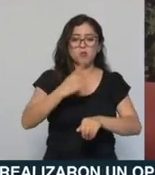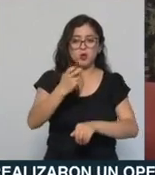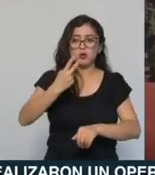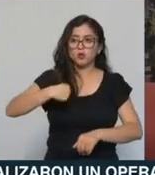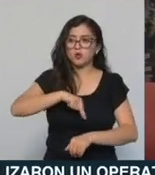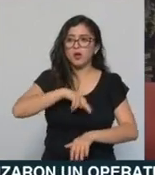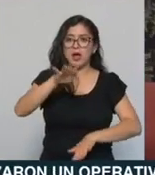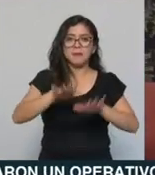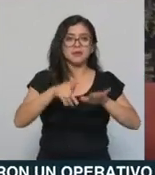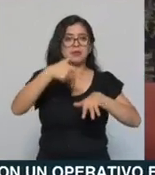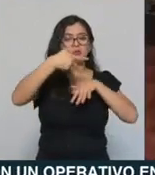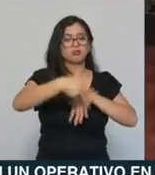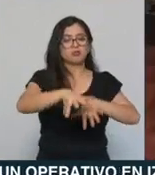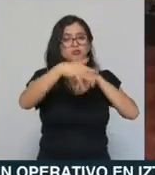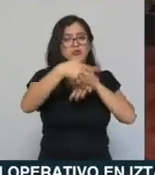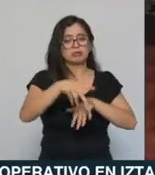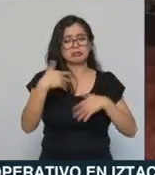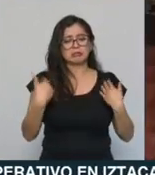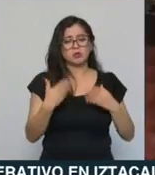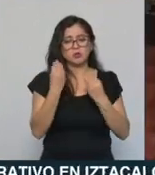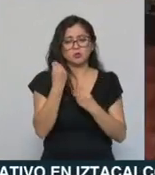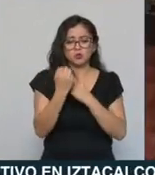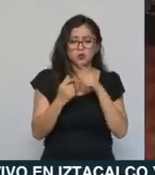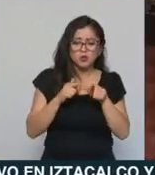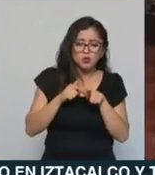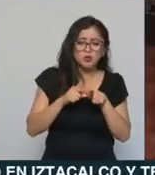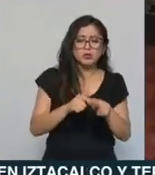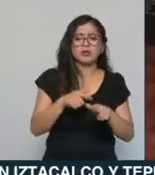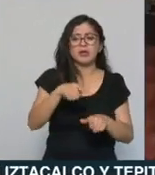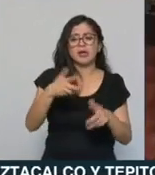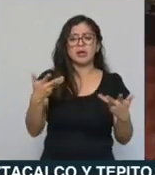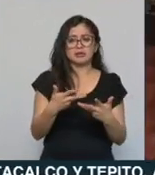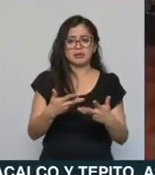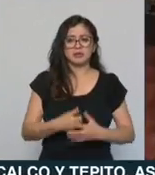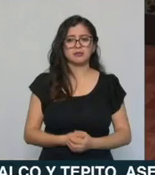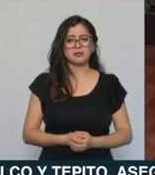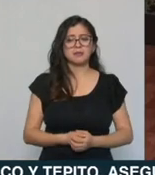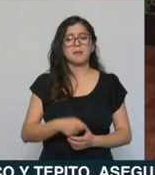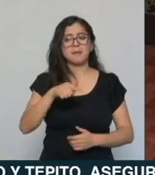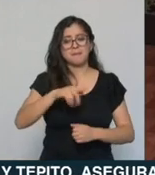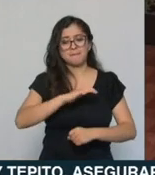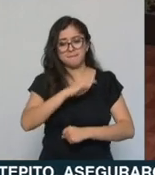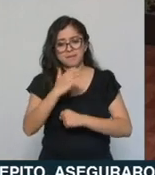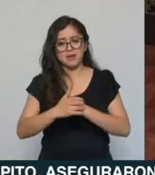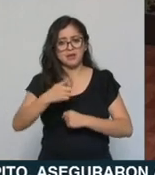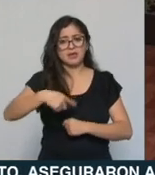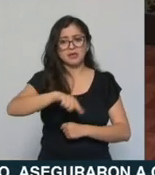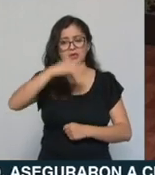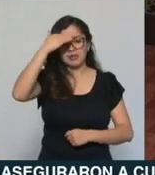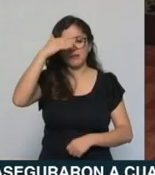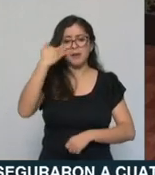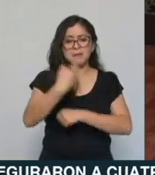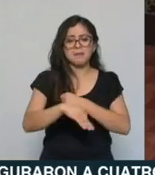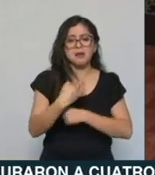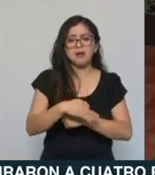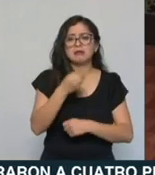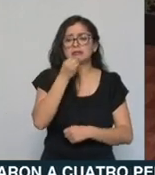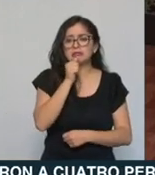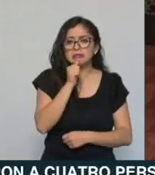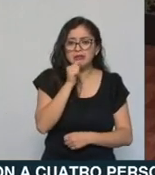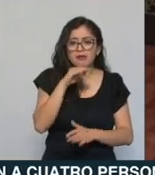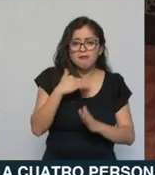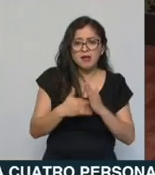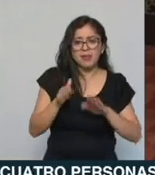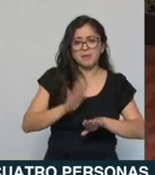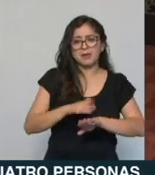a veces, ¿no? Mucho camino por andar, ¿eh? Muchísimo. Bueno, pues rápidamente para despedirnos, aún hay pendientes, Temístocles. Aún hay pendientes. Es